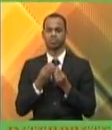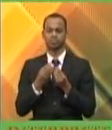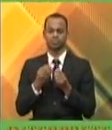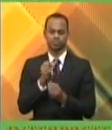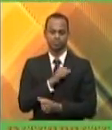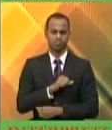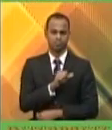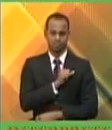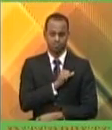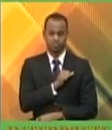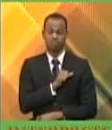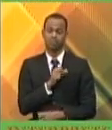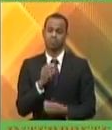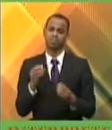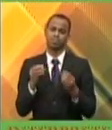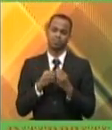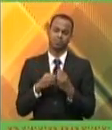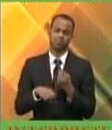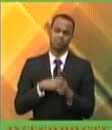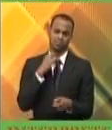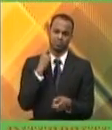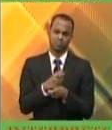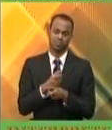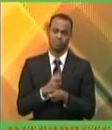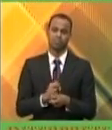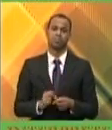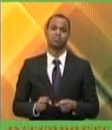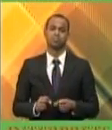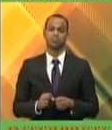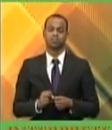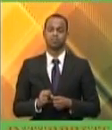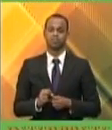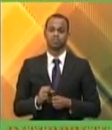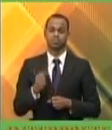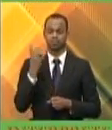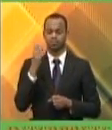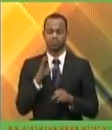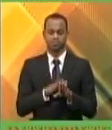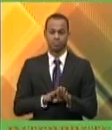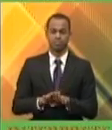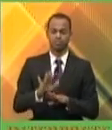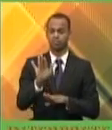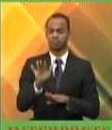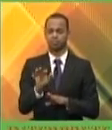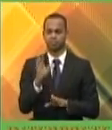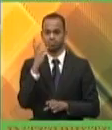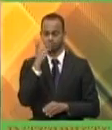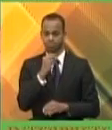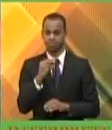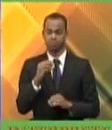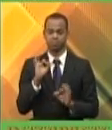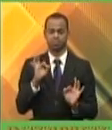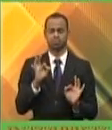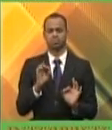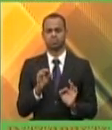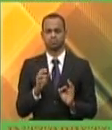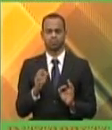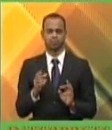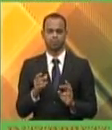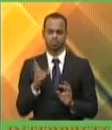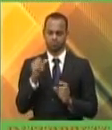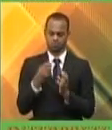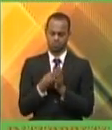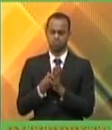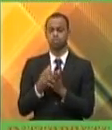que son las madres que son las más decisivos que ponerle una rampa bonita y bien y qué edificio tú lo resuelve con dinero